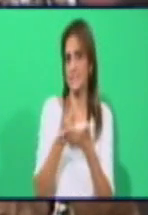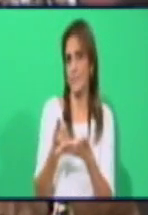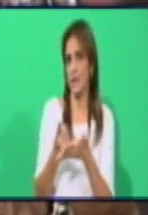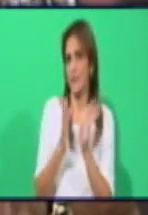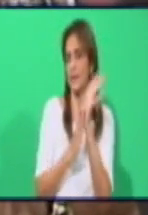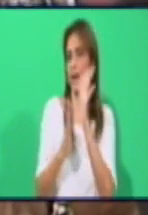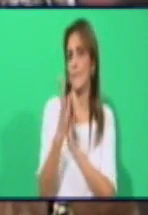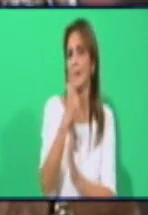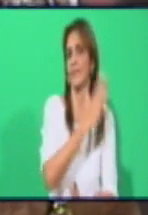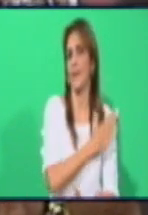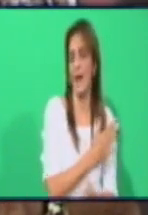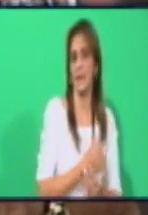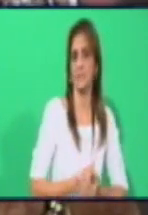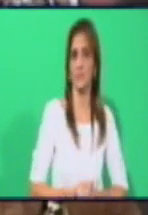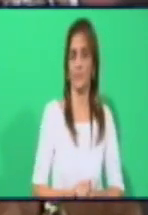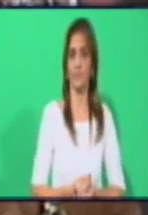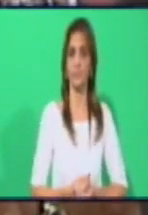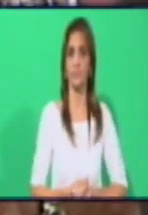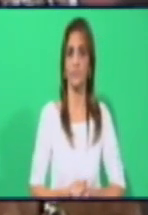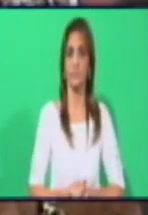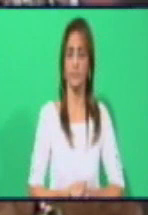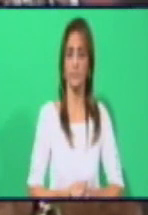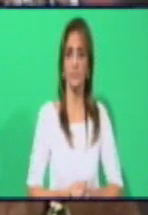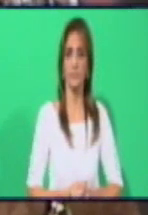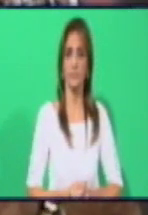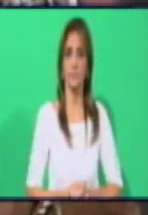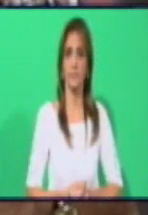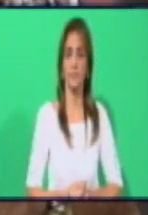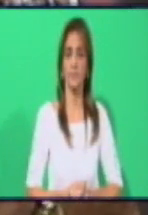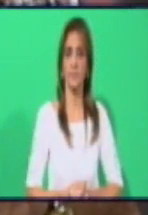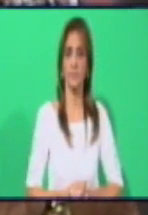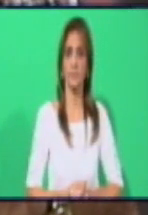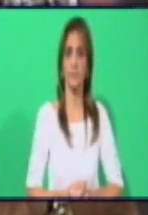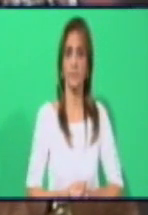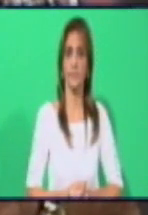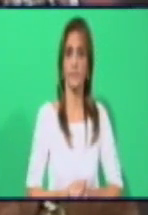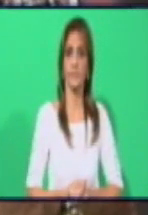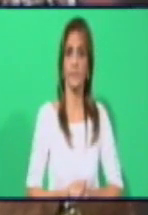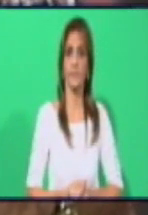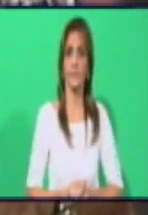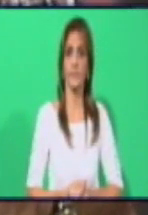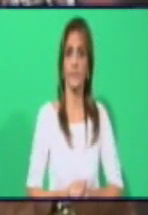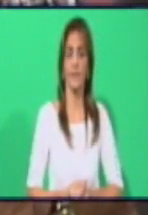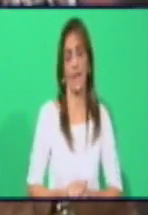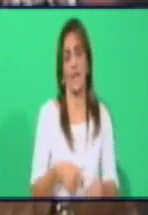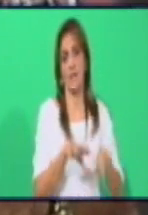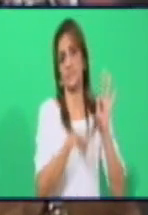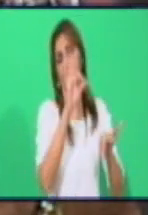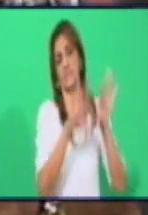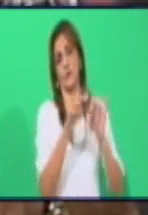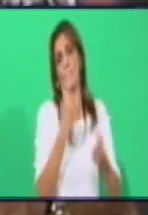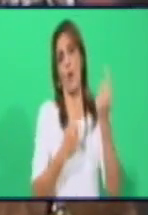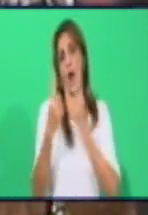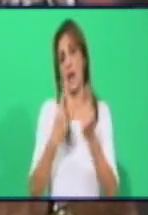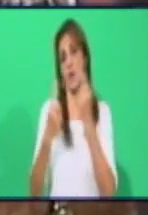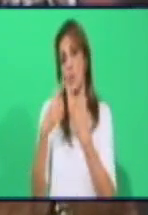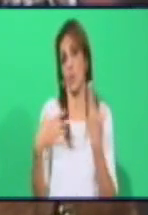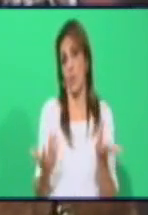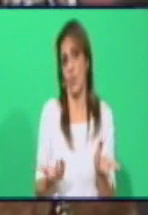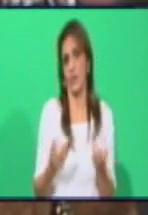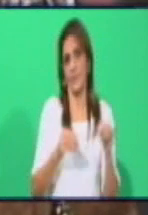marzo. Y a partir, porque además nosotros escogimos un grupo de casos porque no podemos traerlo todo, nos vamos a percatar